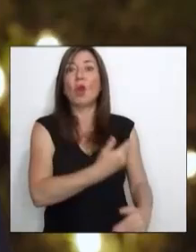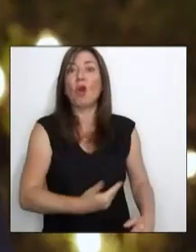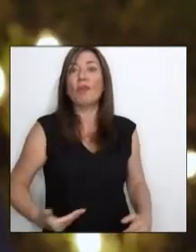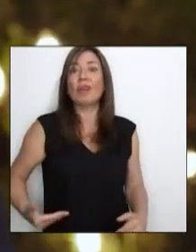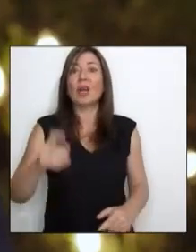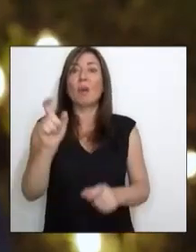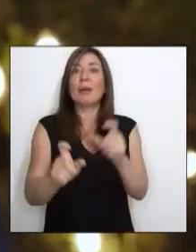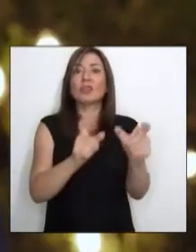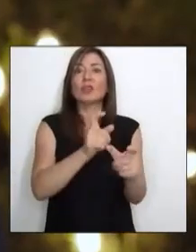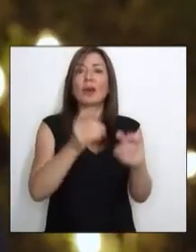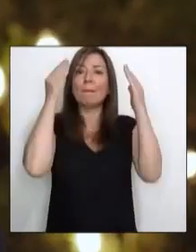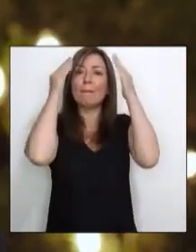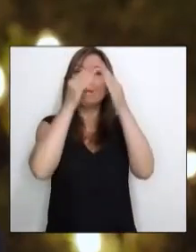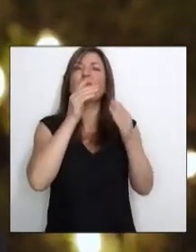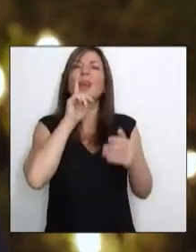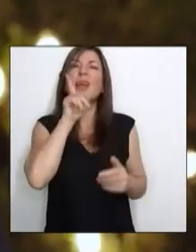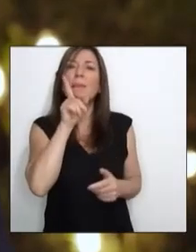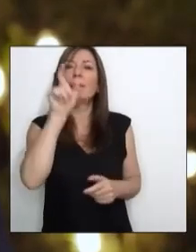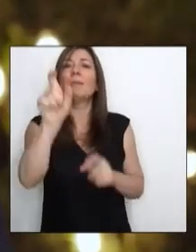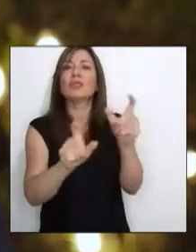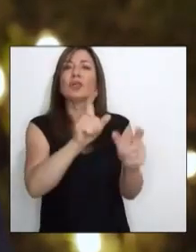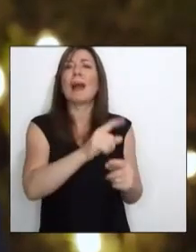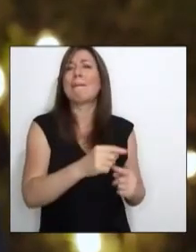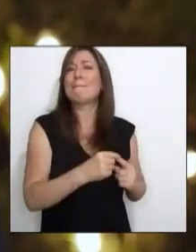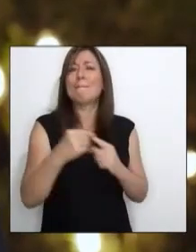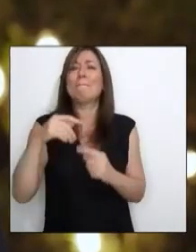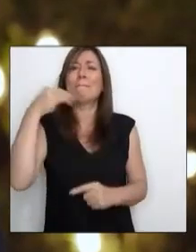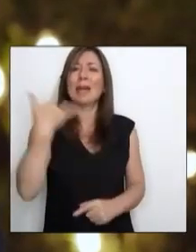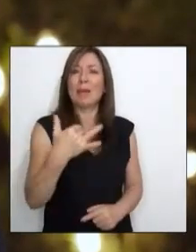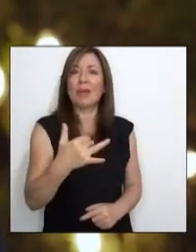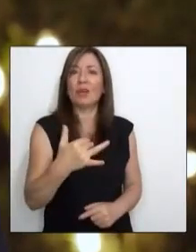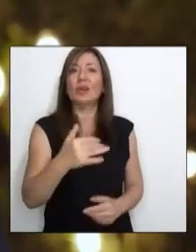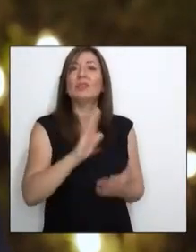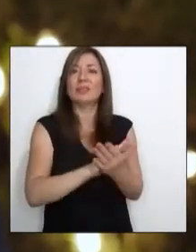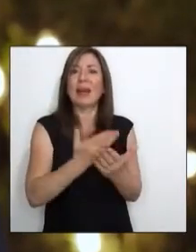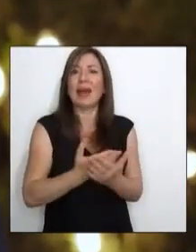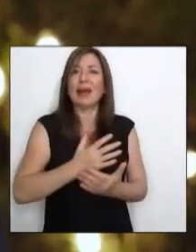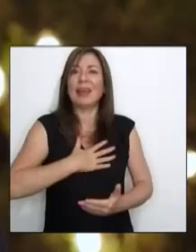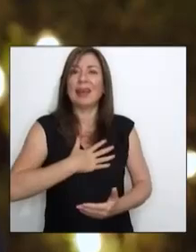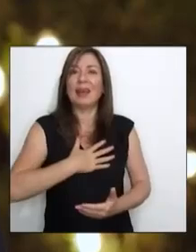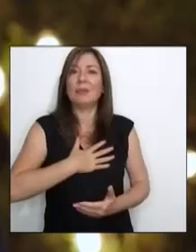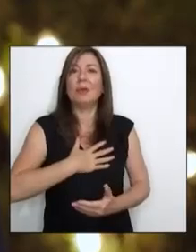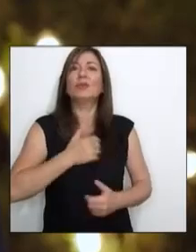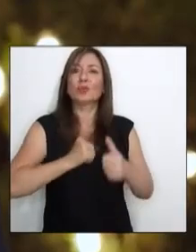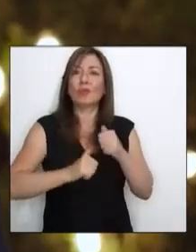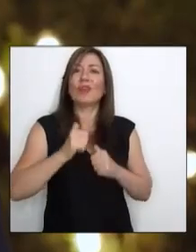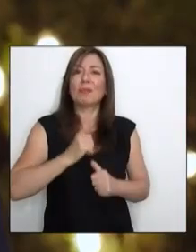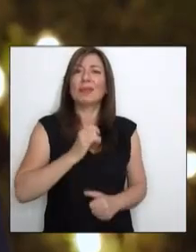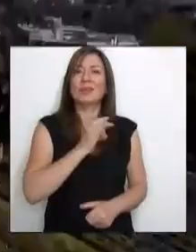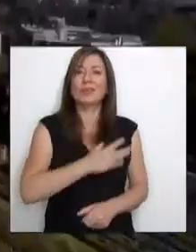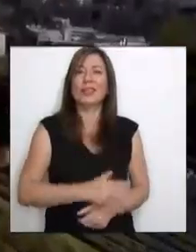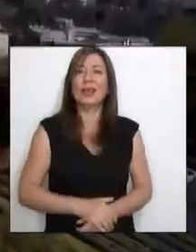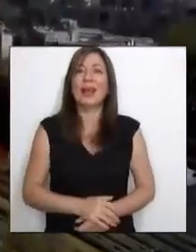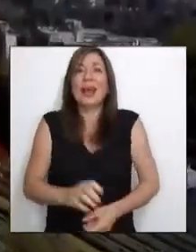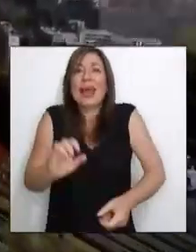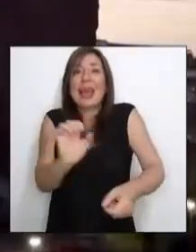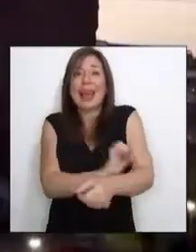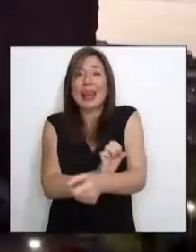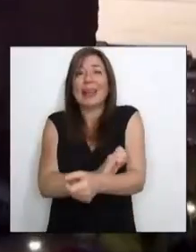Un gobierno de personas preocupados por las personas. Queremos sanar las heridas de Chile. La